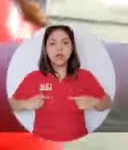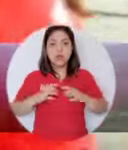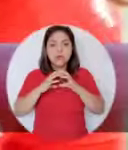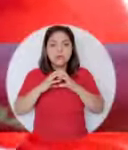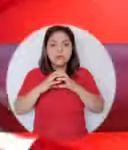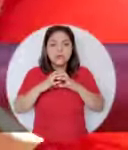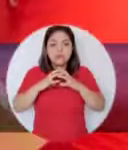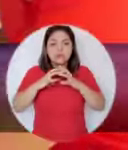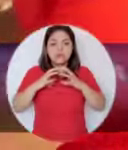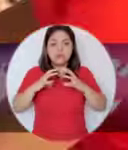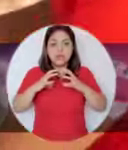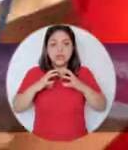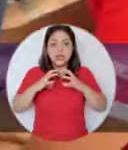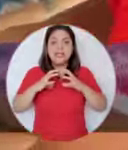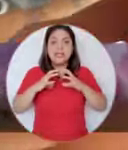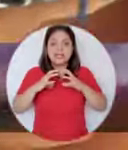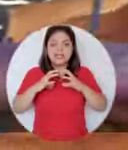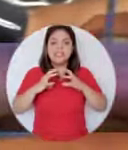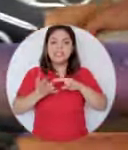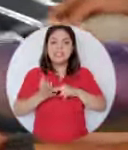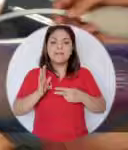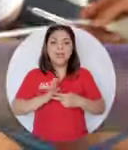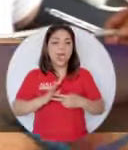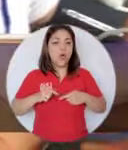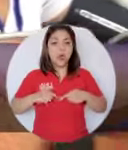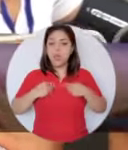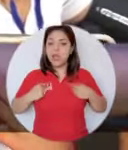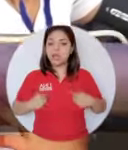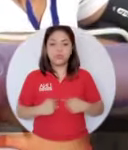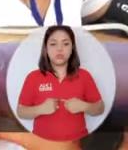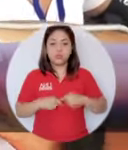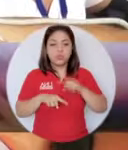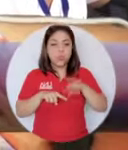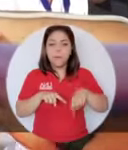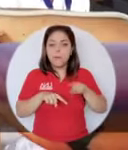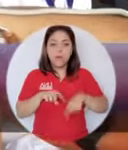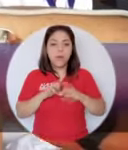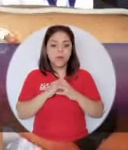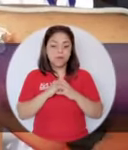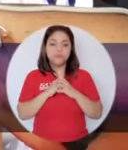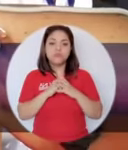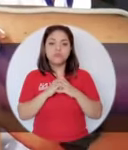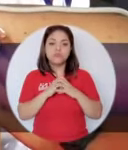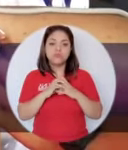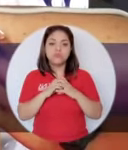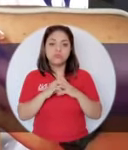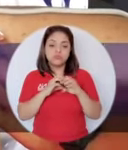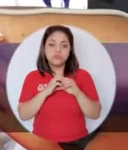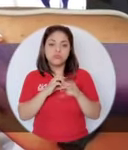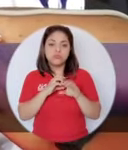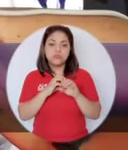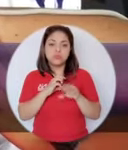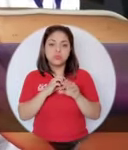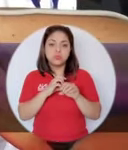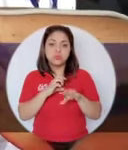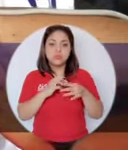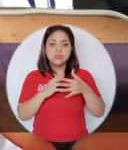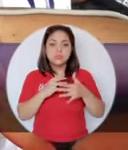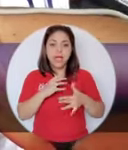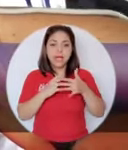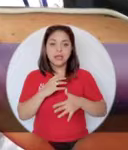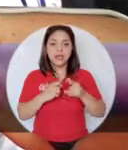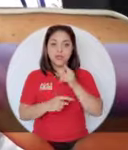una inflamación que trae consigo que el corazón sea incapaz de bombear la sangre